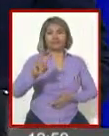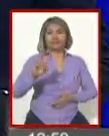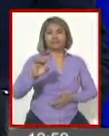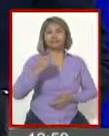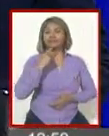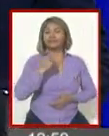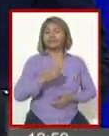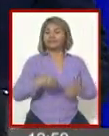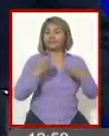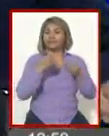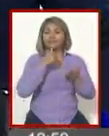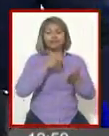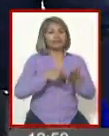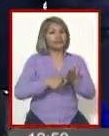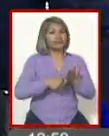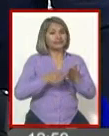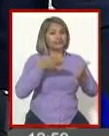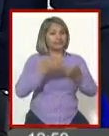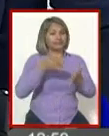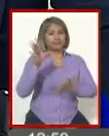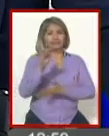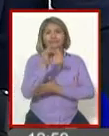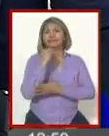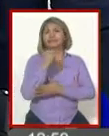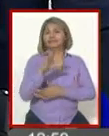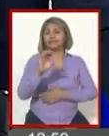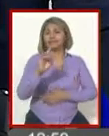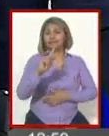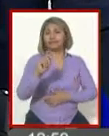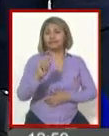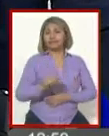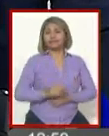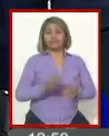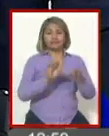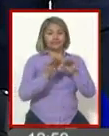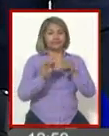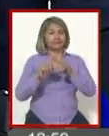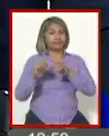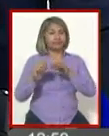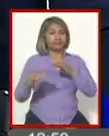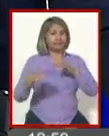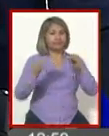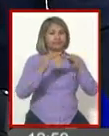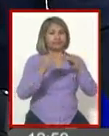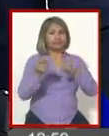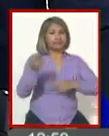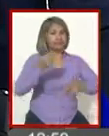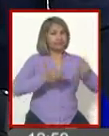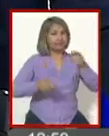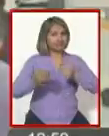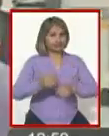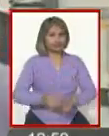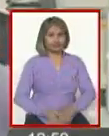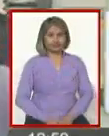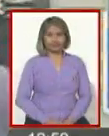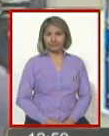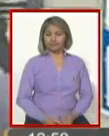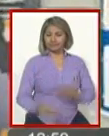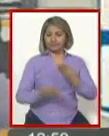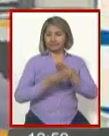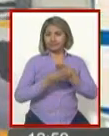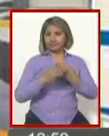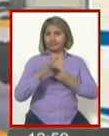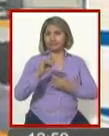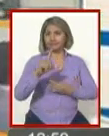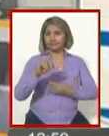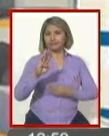interpuesto un recurso y un arbitraje contra Bolivia en la Corte Internacional de Arreglos de Diferencias Relativas a la Inversión. El Banco